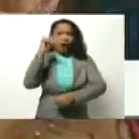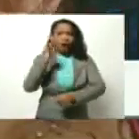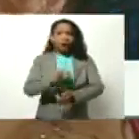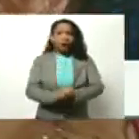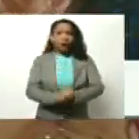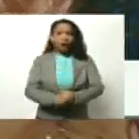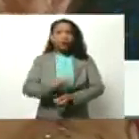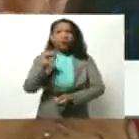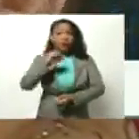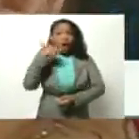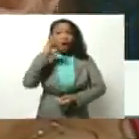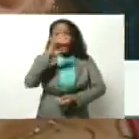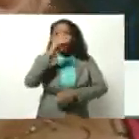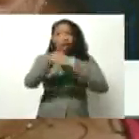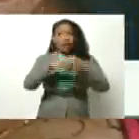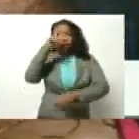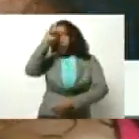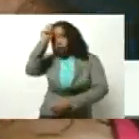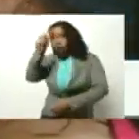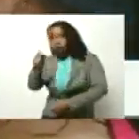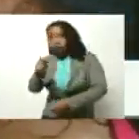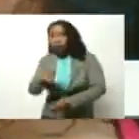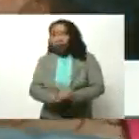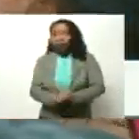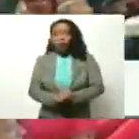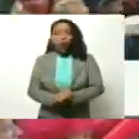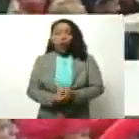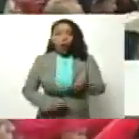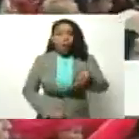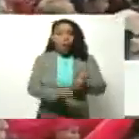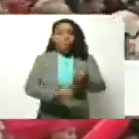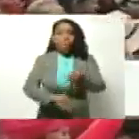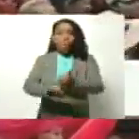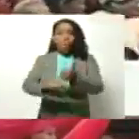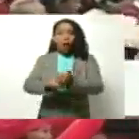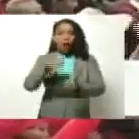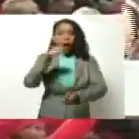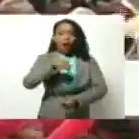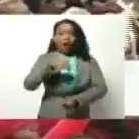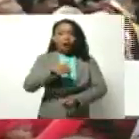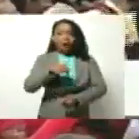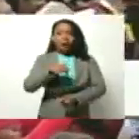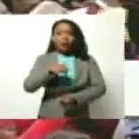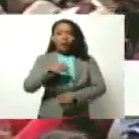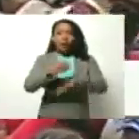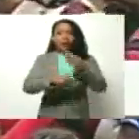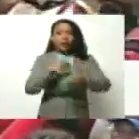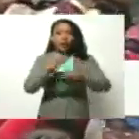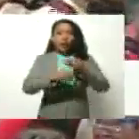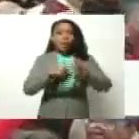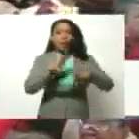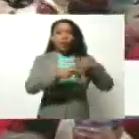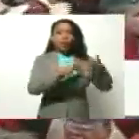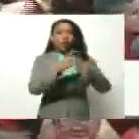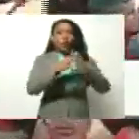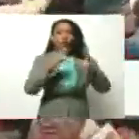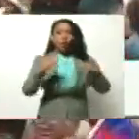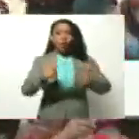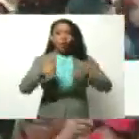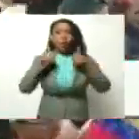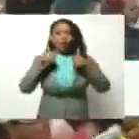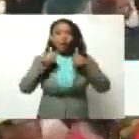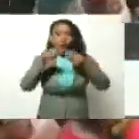hay que hacerle un reconocimiento a los propulsores y a las propulsoras a ver que se montaron su proceso y todo salió